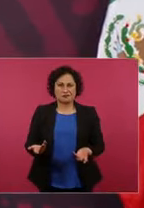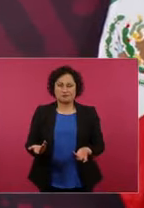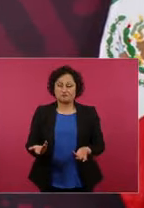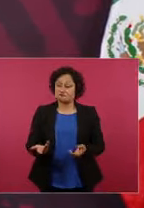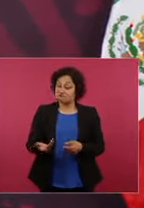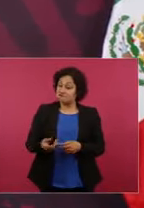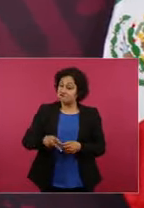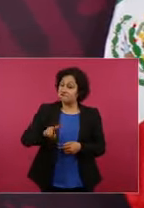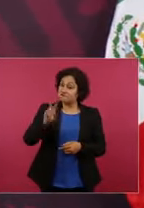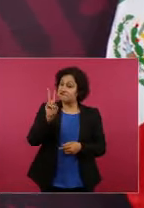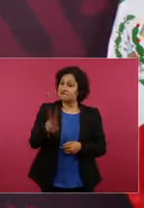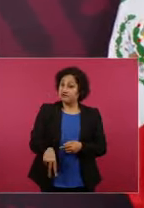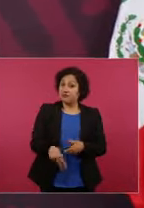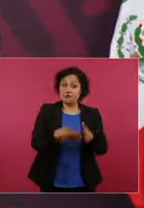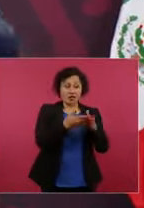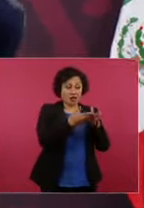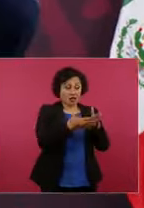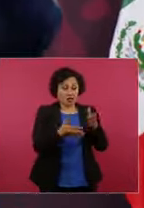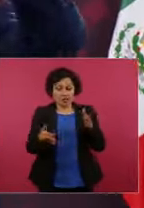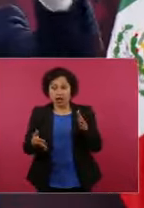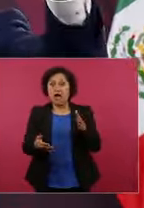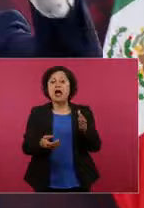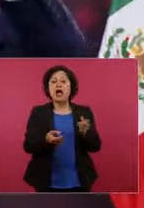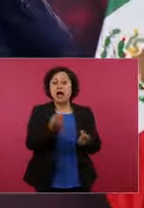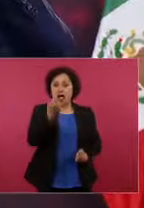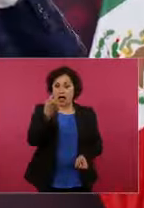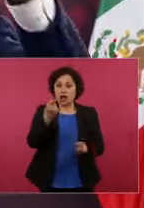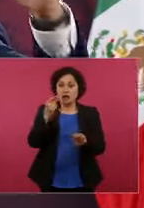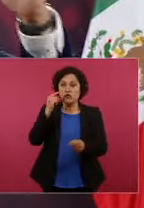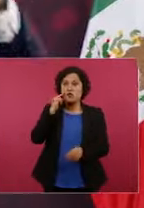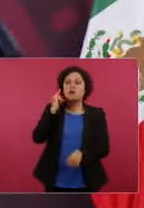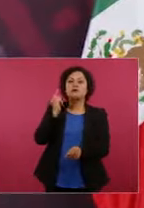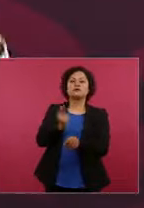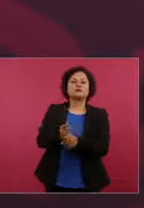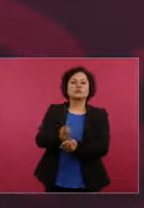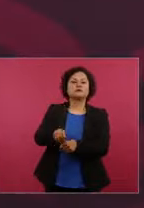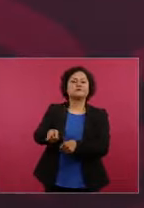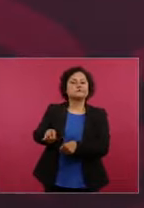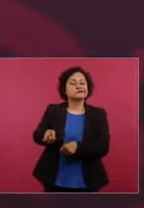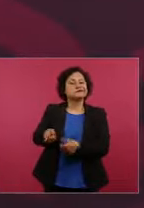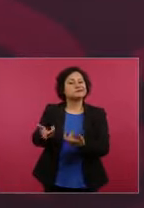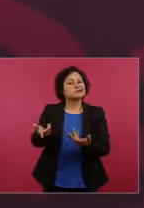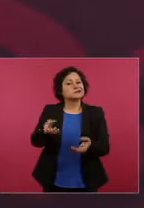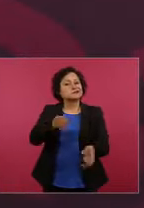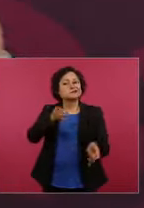muchas veces su propósito porque dominan